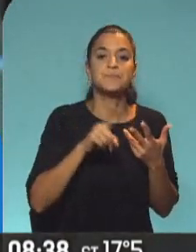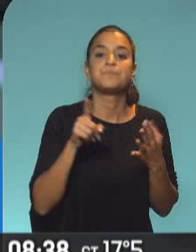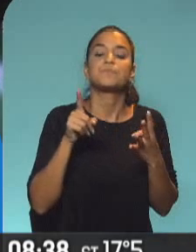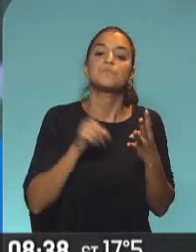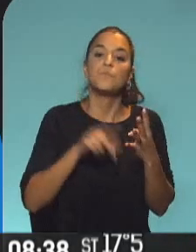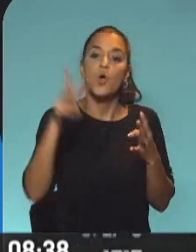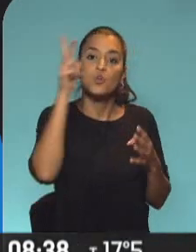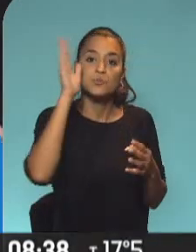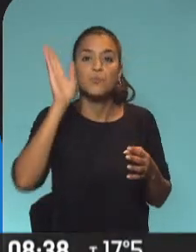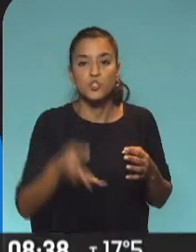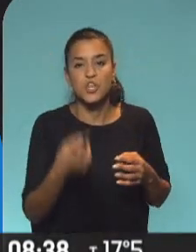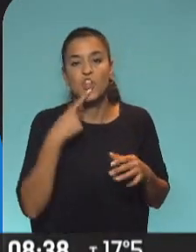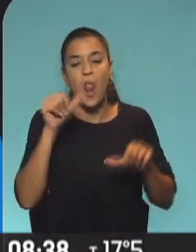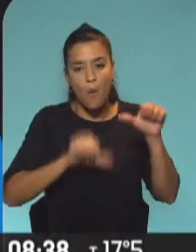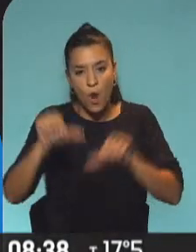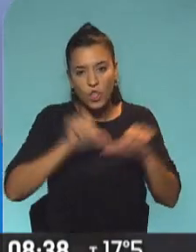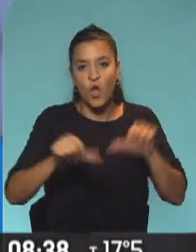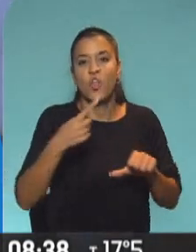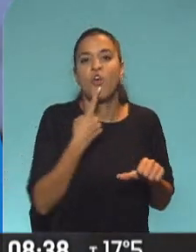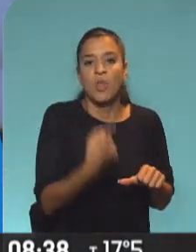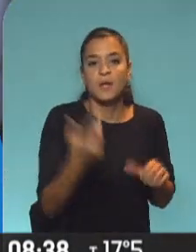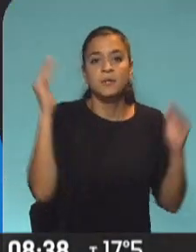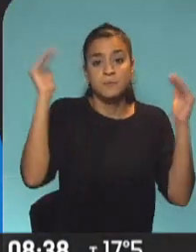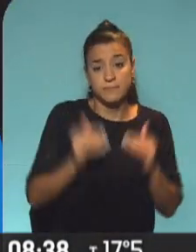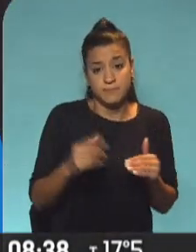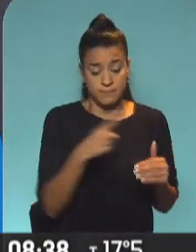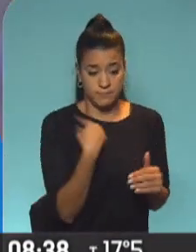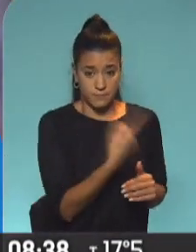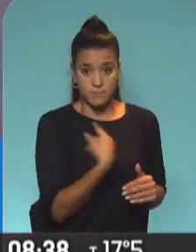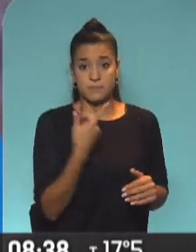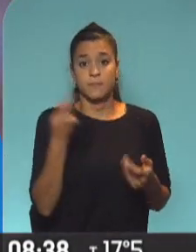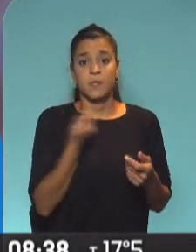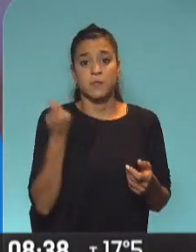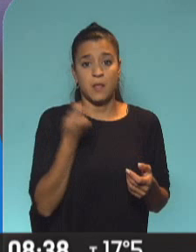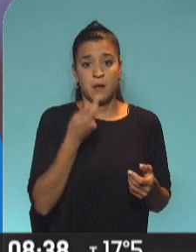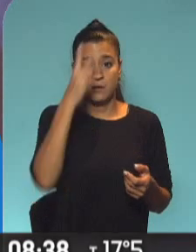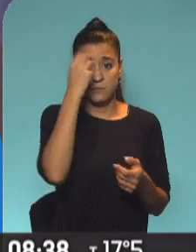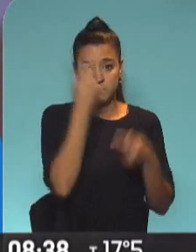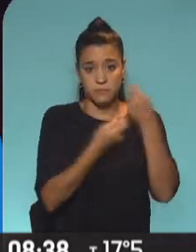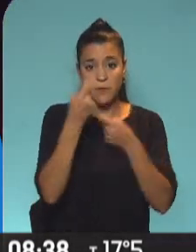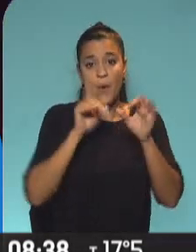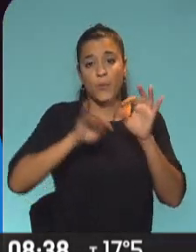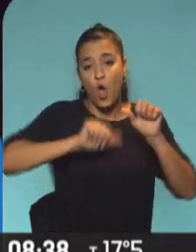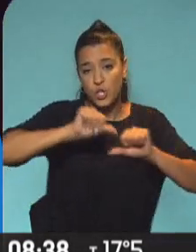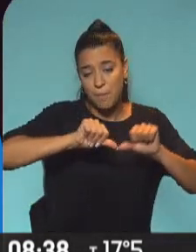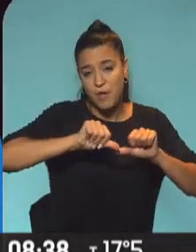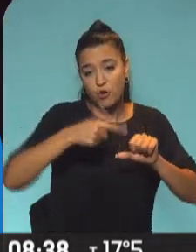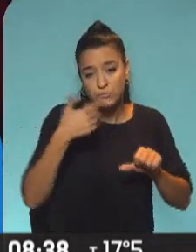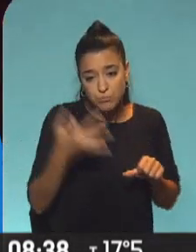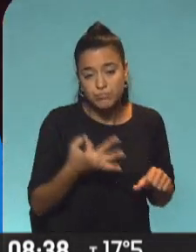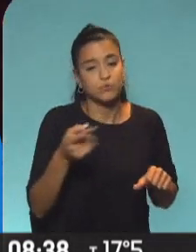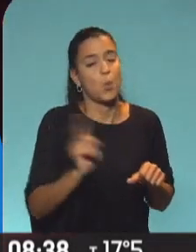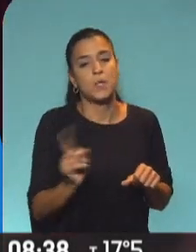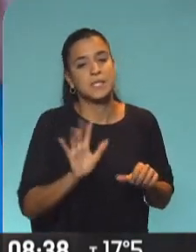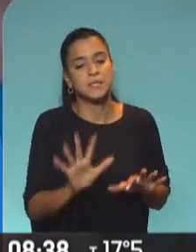que dijeron los laboratorios que habían bajado, nosotros desde el Sindicato de Farmacéuticos y Bioquímicos verificamos que no es